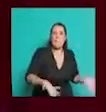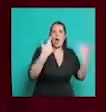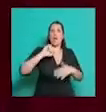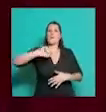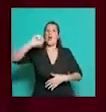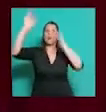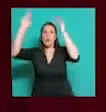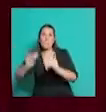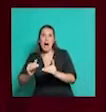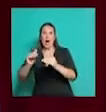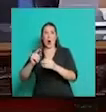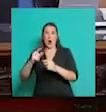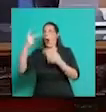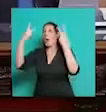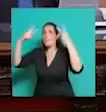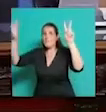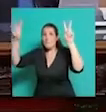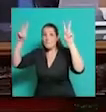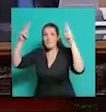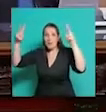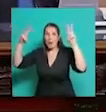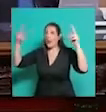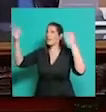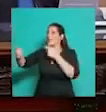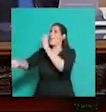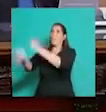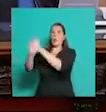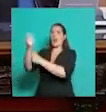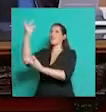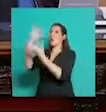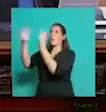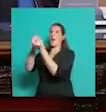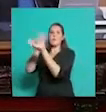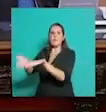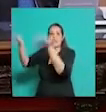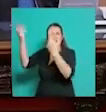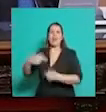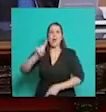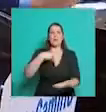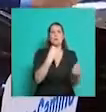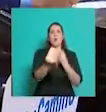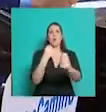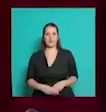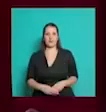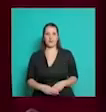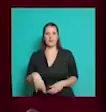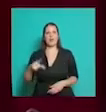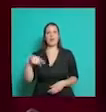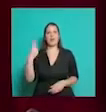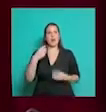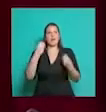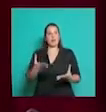Digo, ¿no creen que esto debería fortalecerse desde los hechos mucho más? ¿Cómo